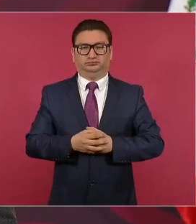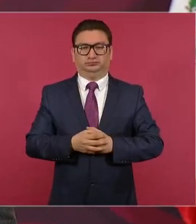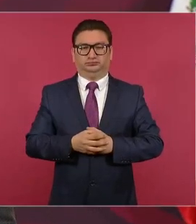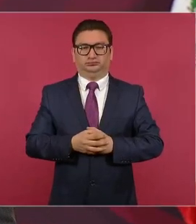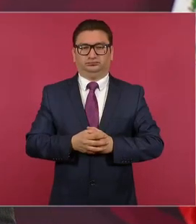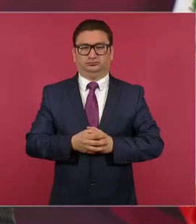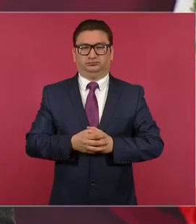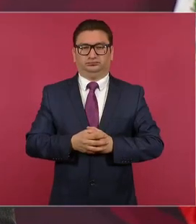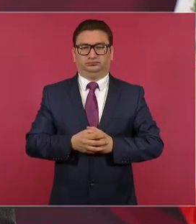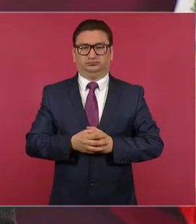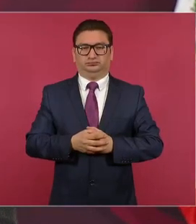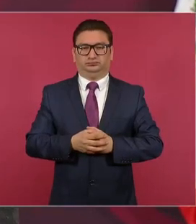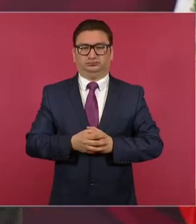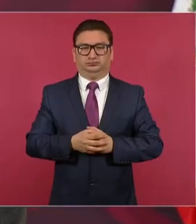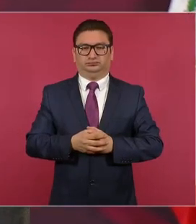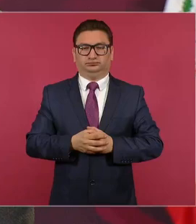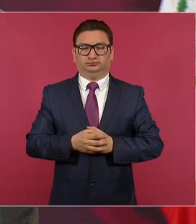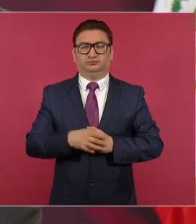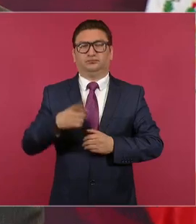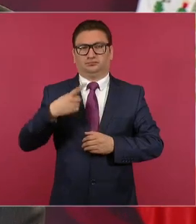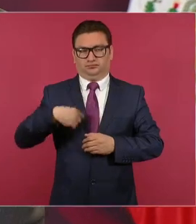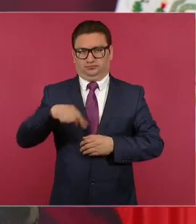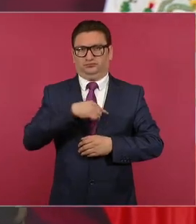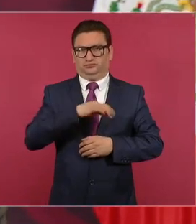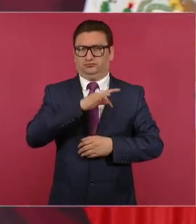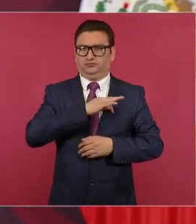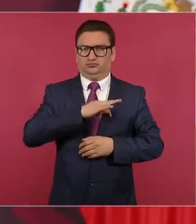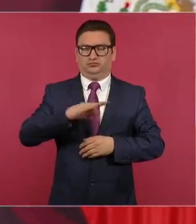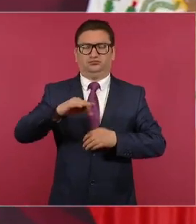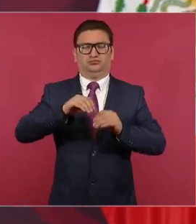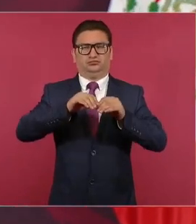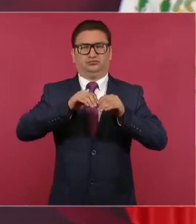pues vamos a cubrir